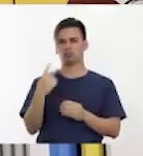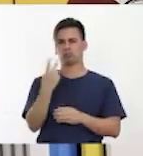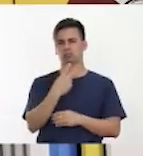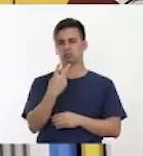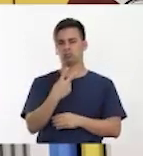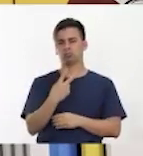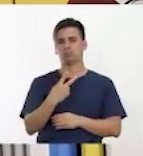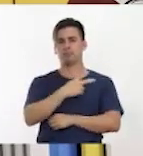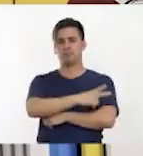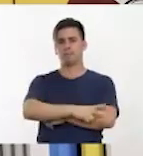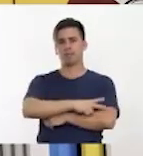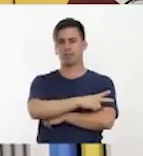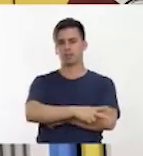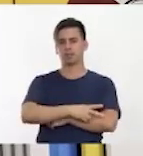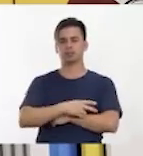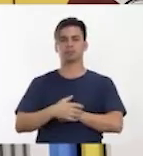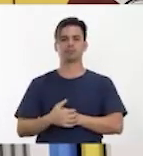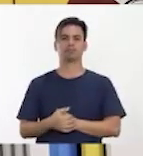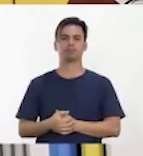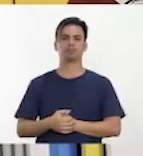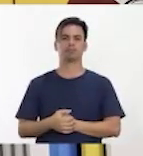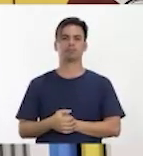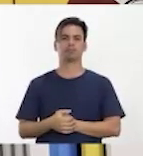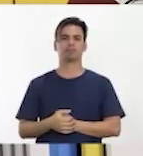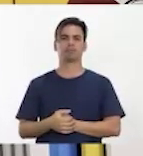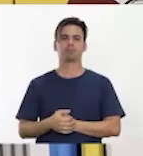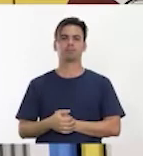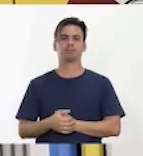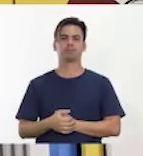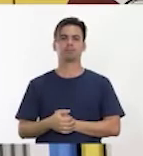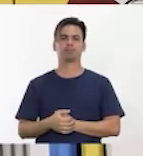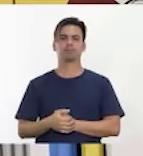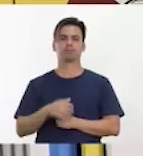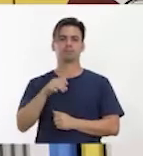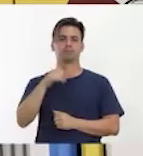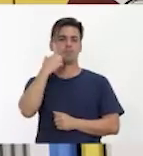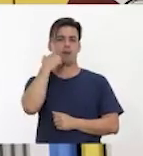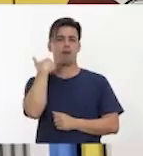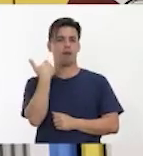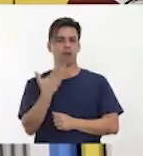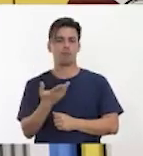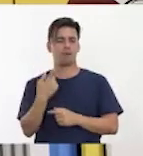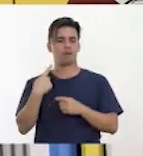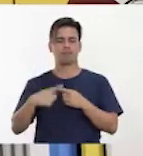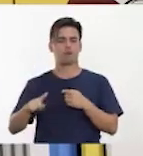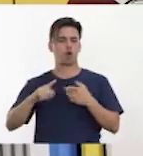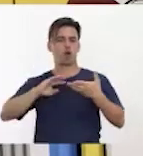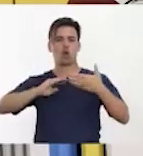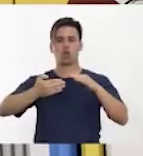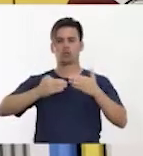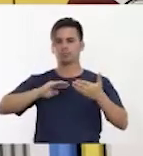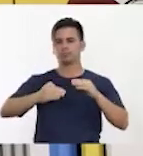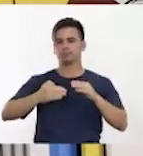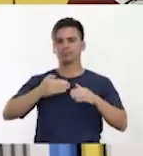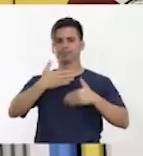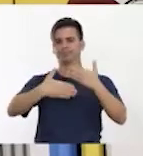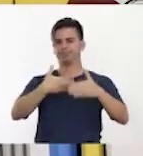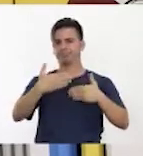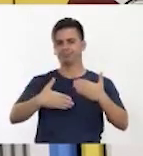que le costó a Bolivia su salida al mar. Y además se dan otros